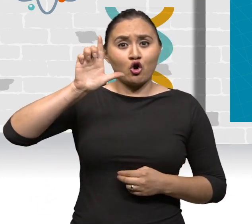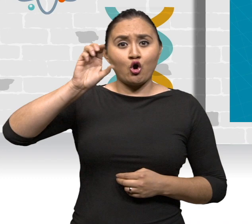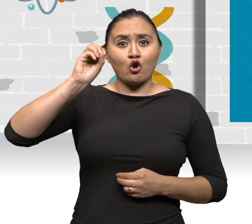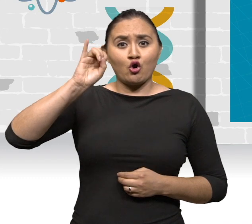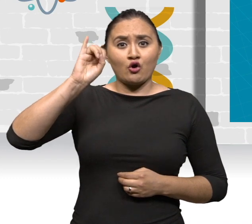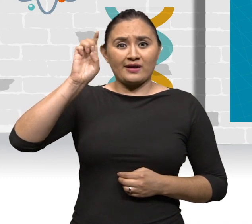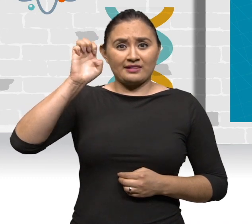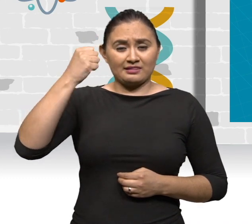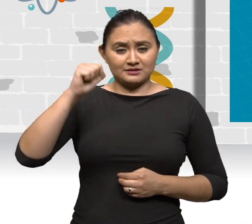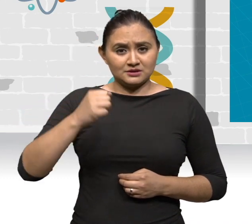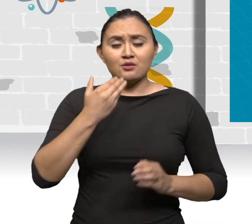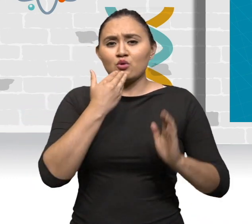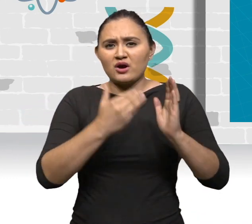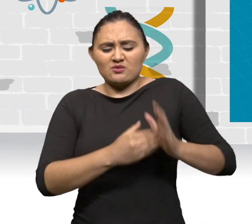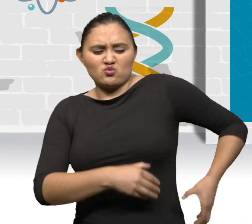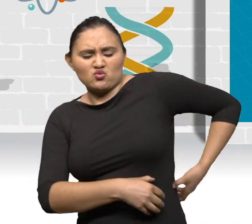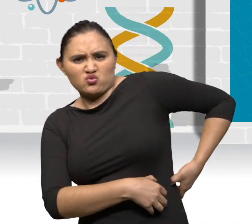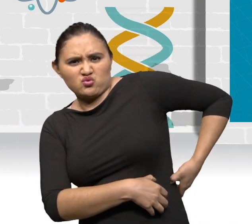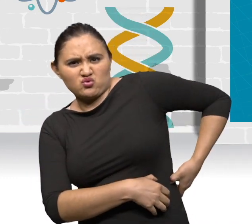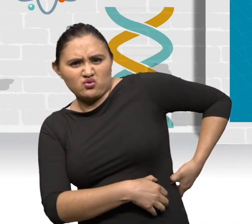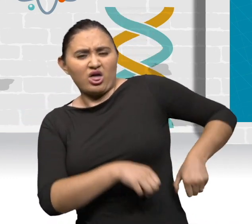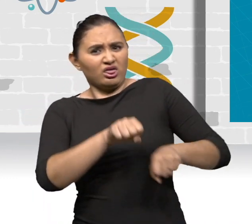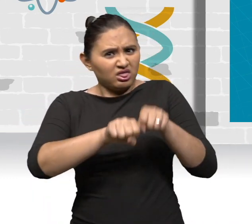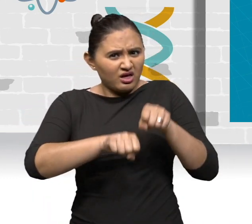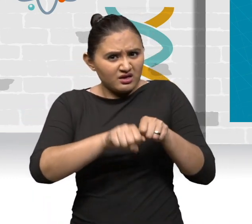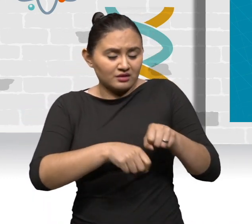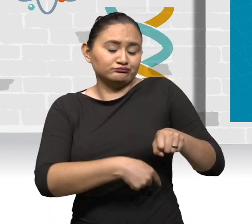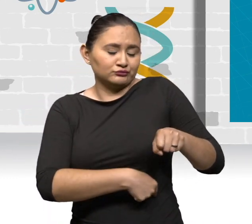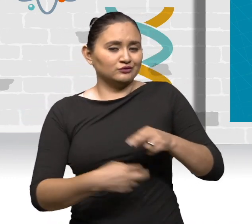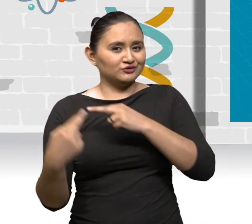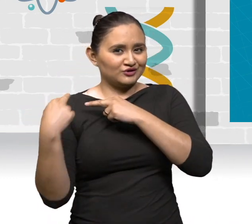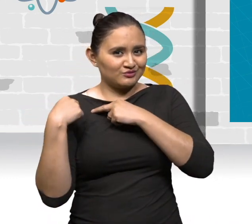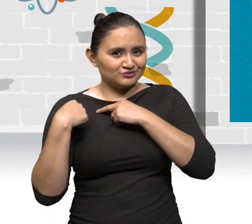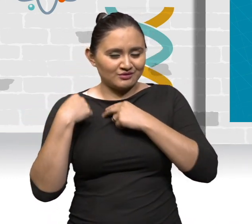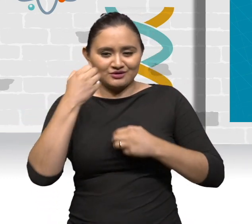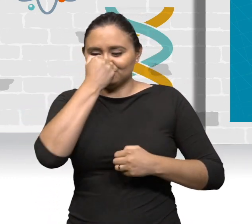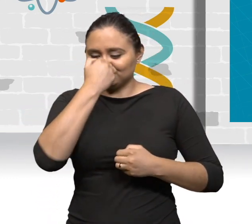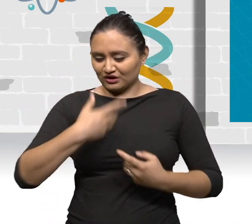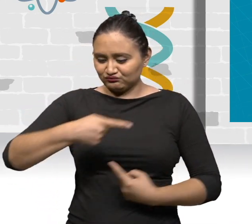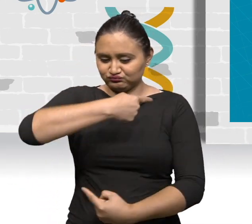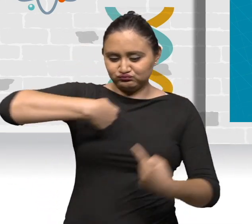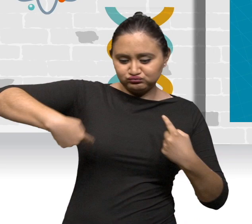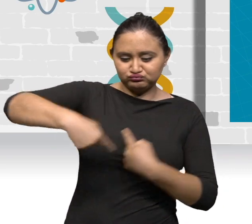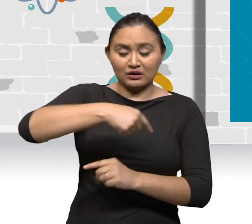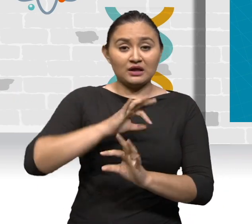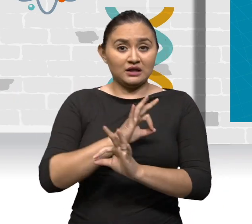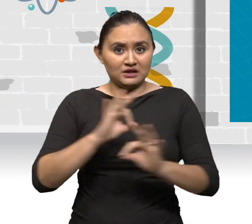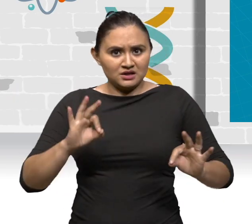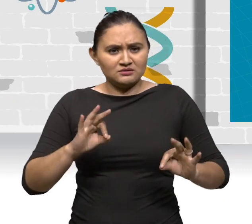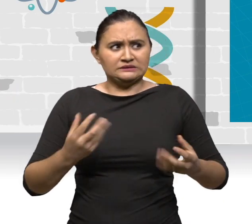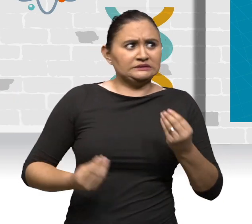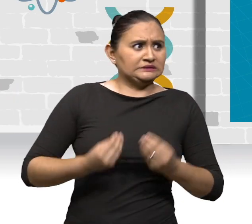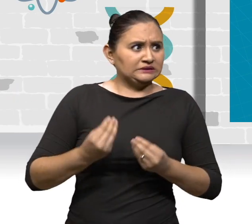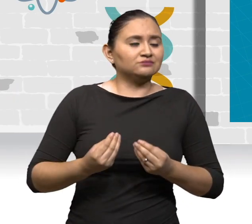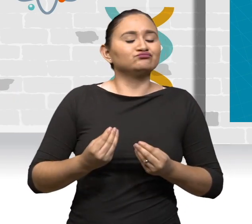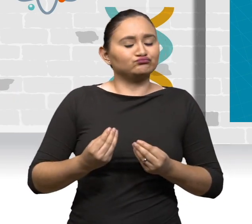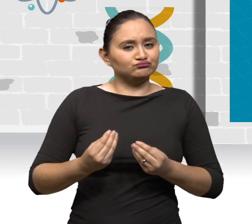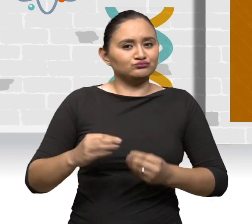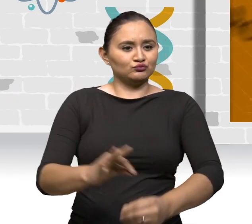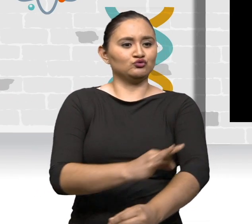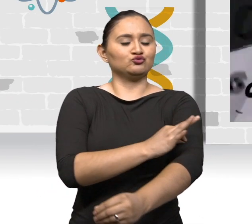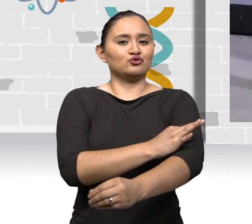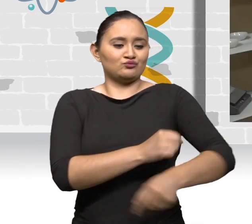coloidales. Cuando las personas tienen un fallo en los riñones, que son los encargados de purificar la sangre en el cuerpo, pueden ser tratadas con